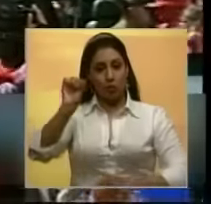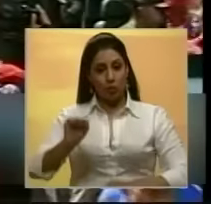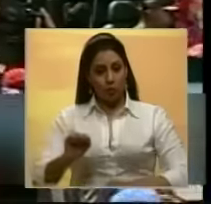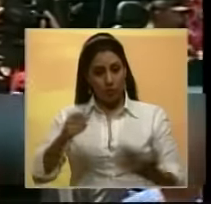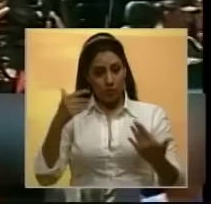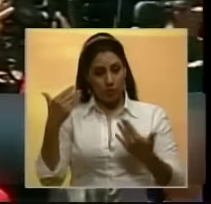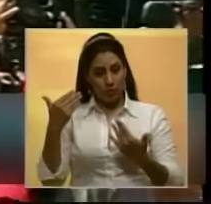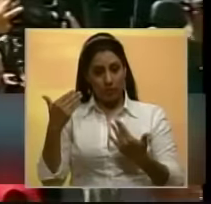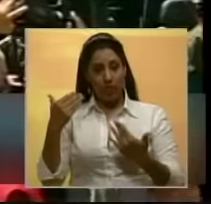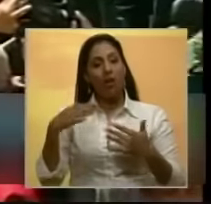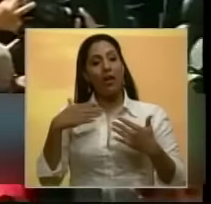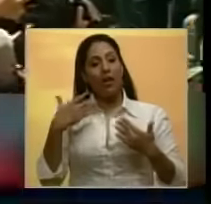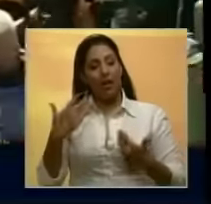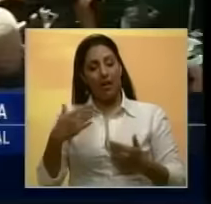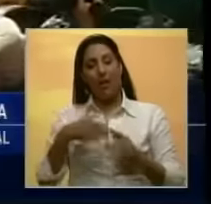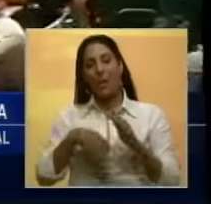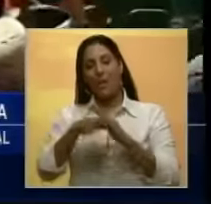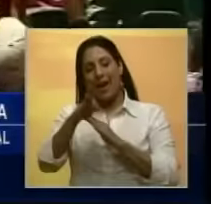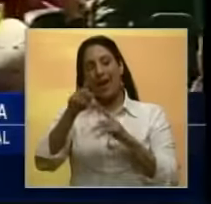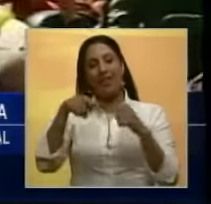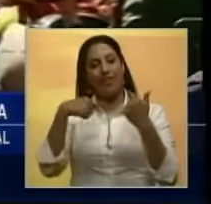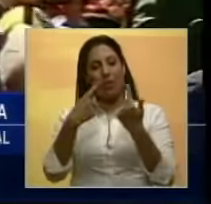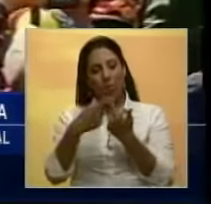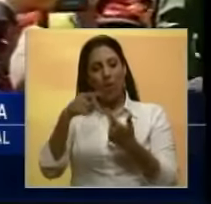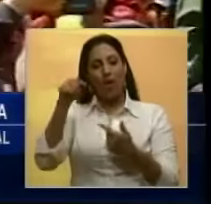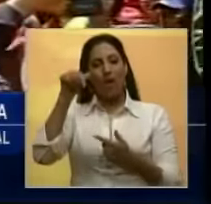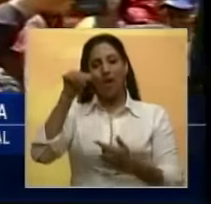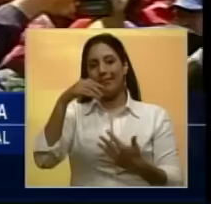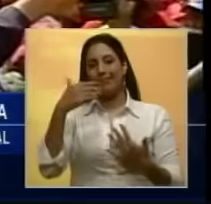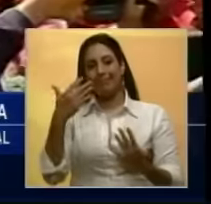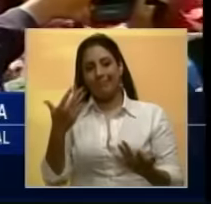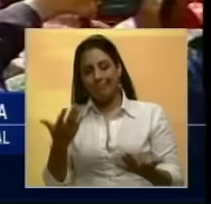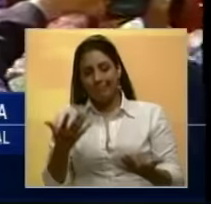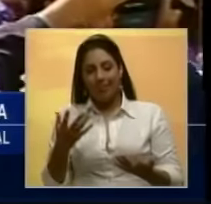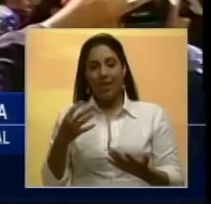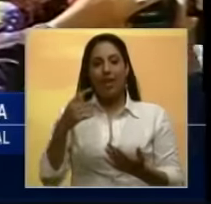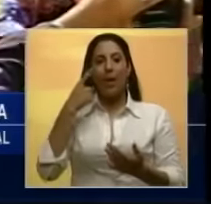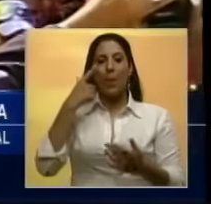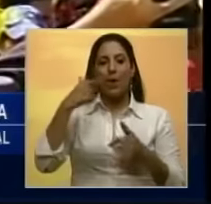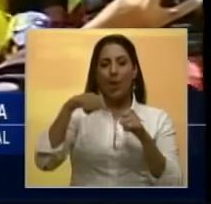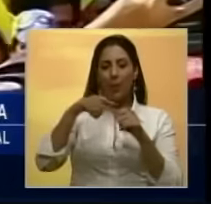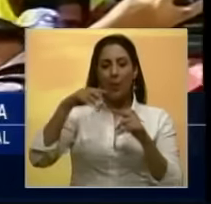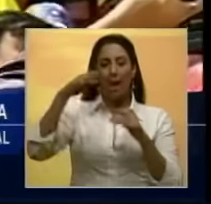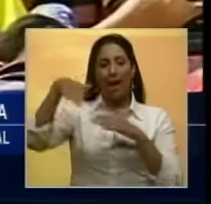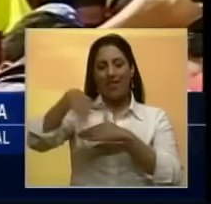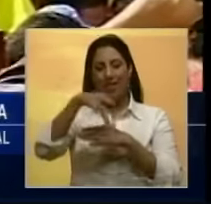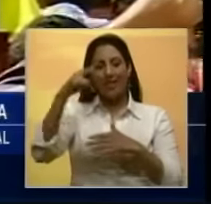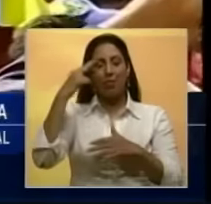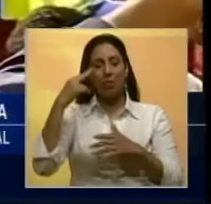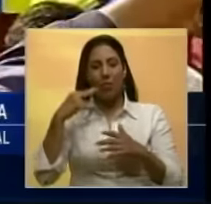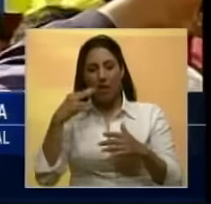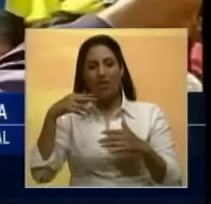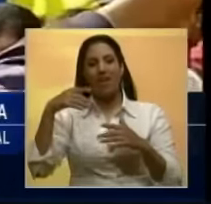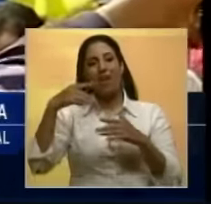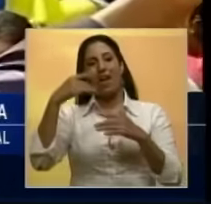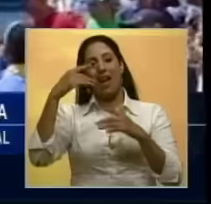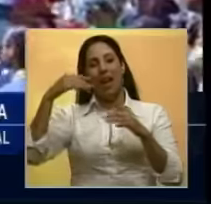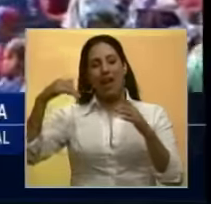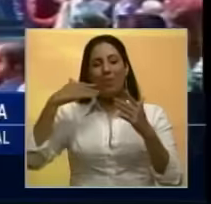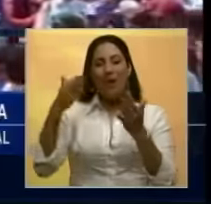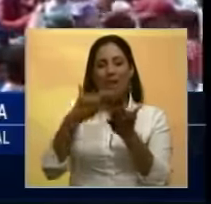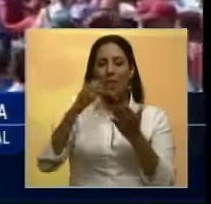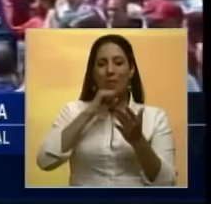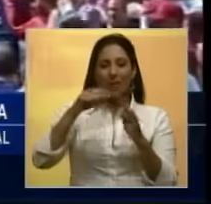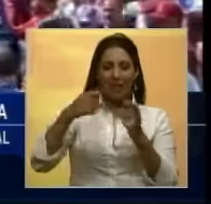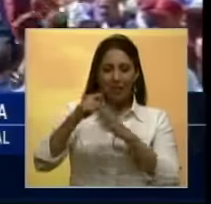que irá por varios puntos de la ciudad capital, Roca Tarpeya, la Avenida Fuerzas Armadas, el